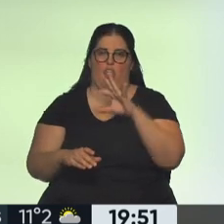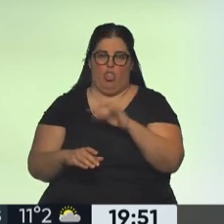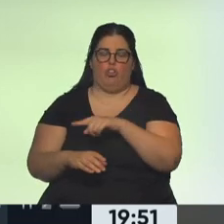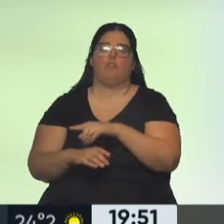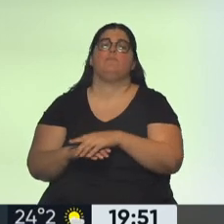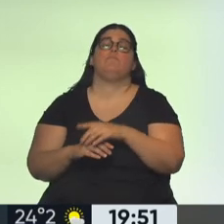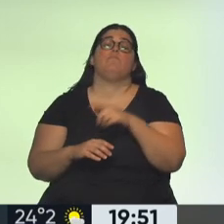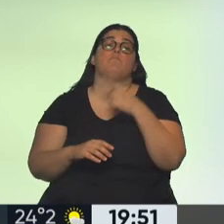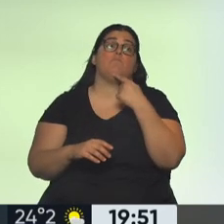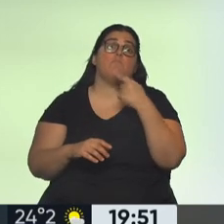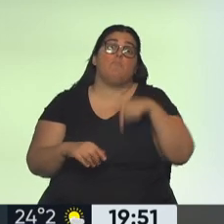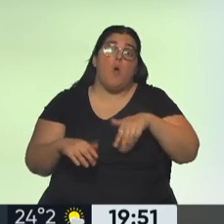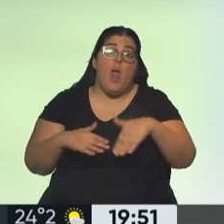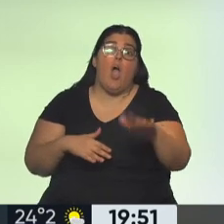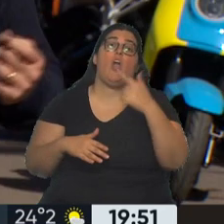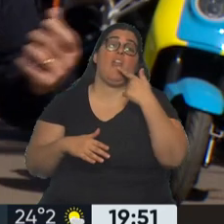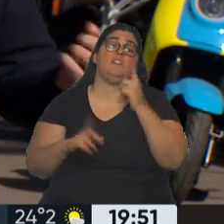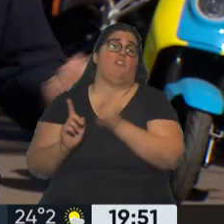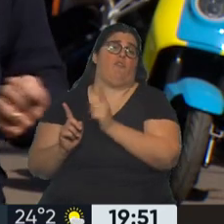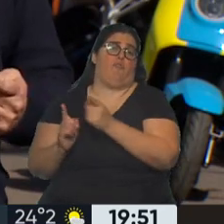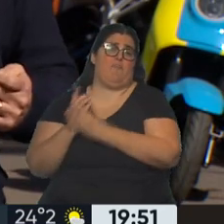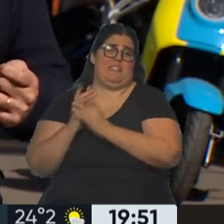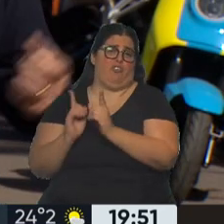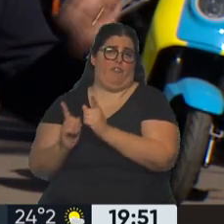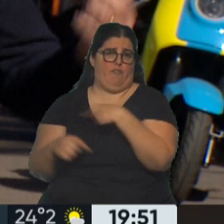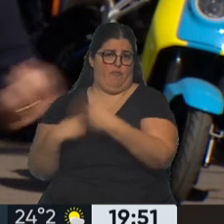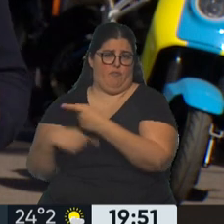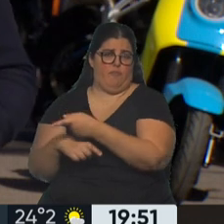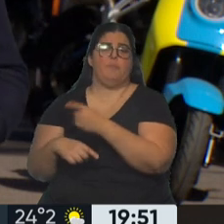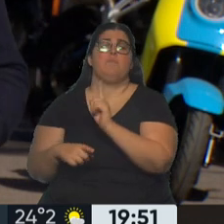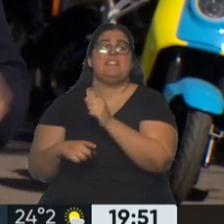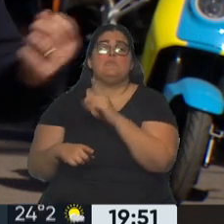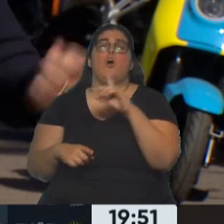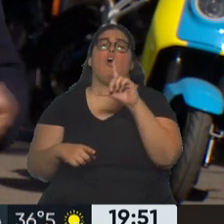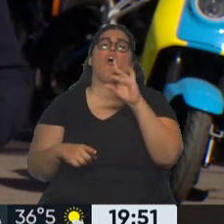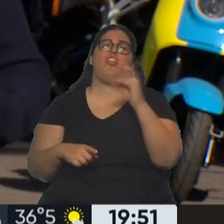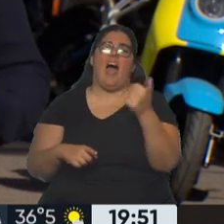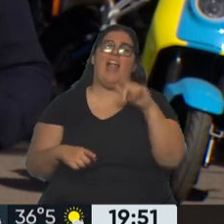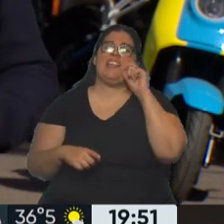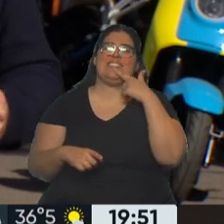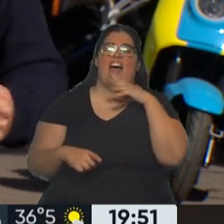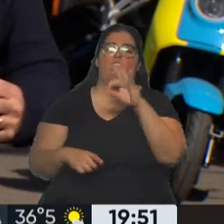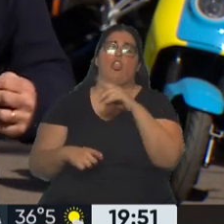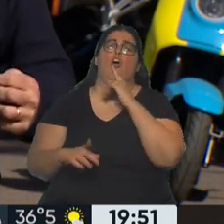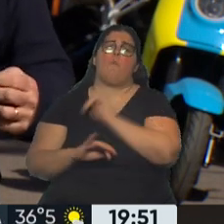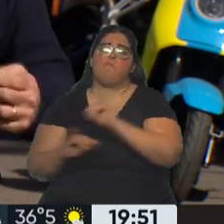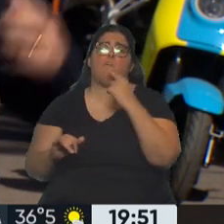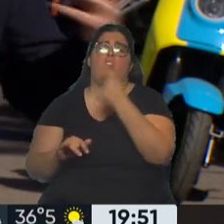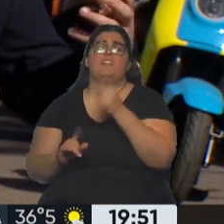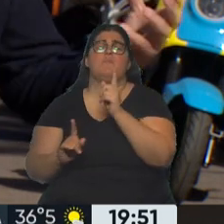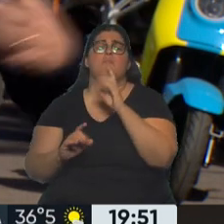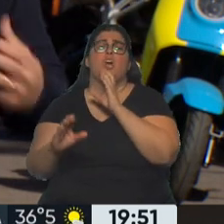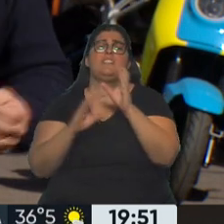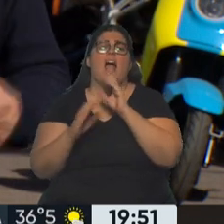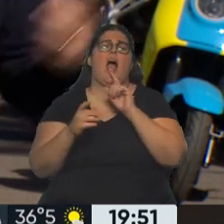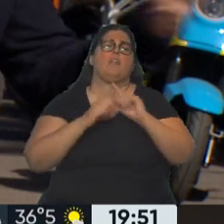ahora lo mantendrá en su cargo. Fue el propio D'Alessandro quien hizo declaraciones y relacionó lo sucedido con